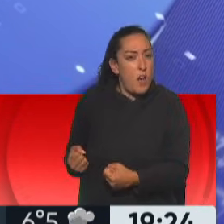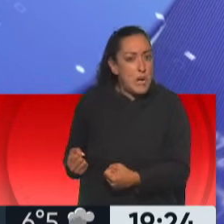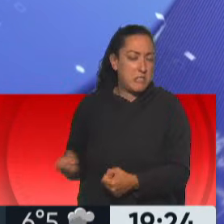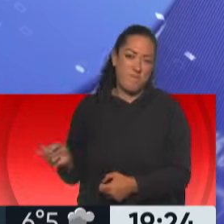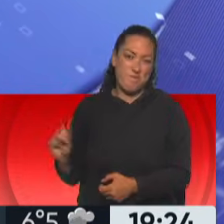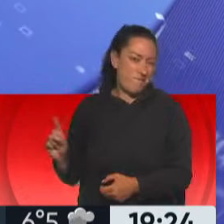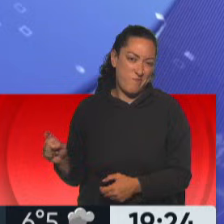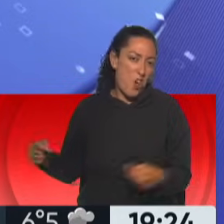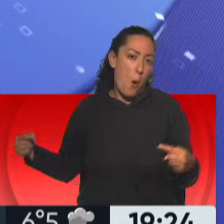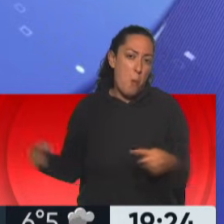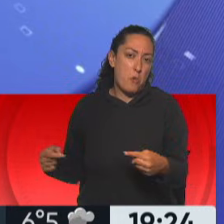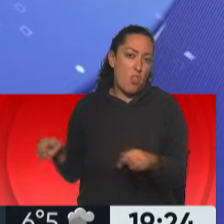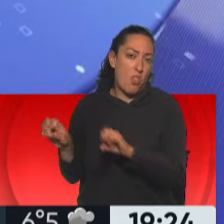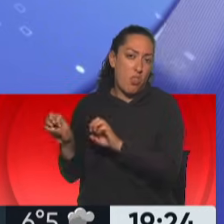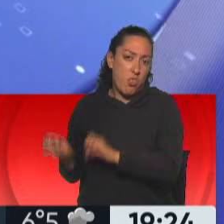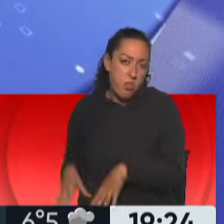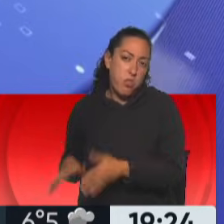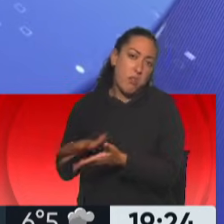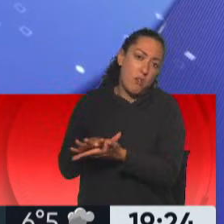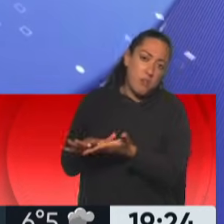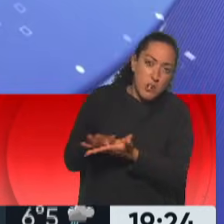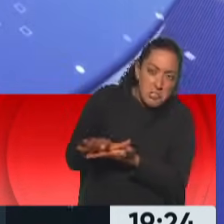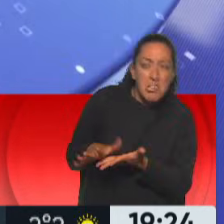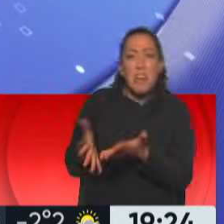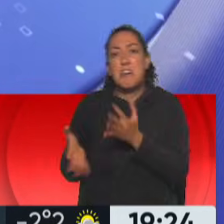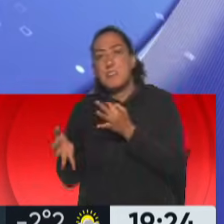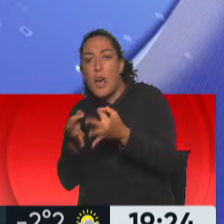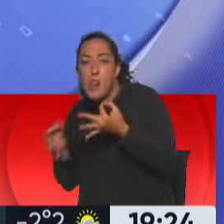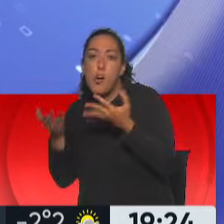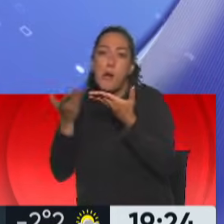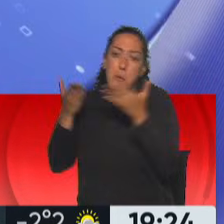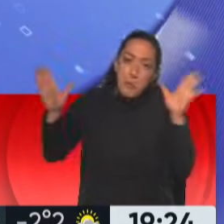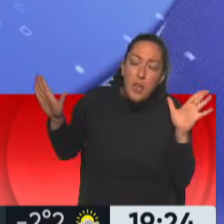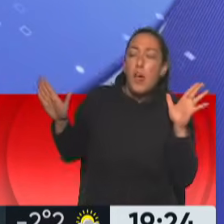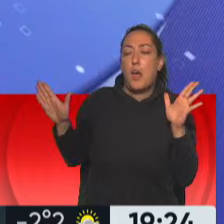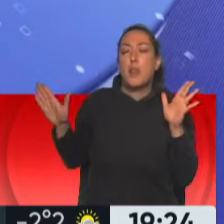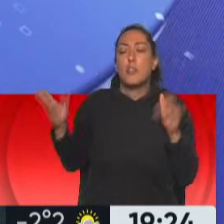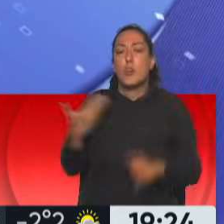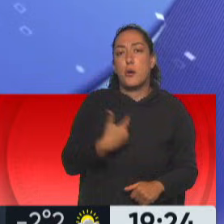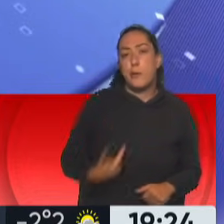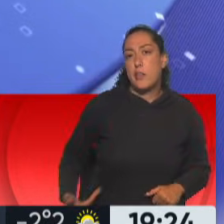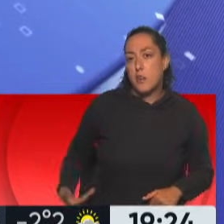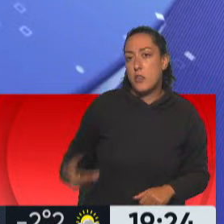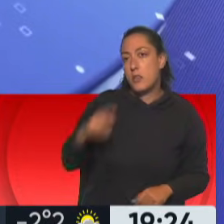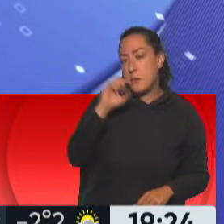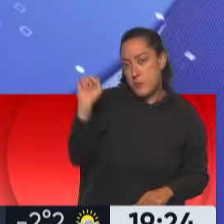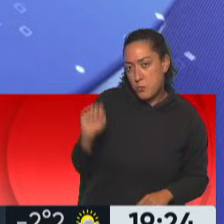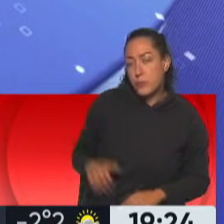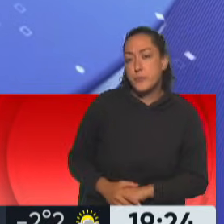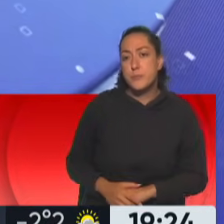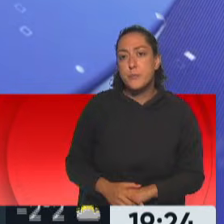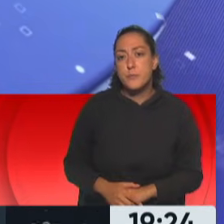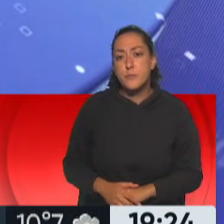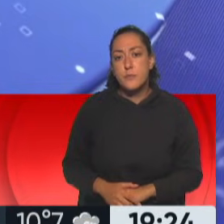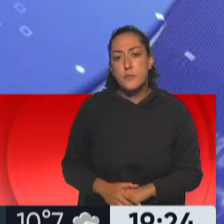dura, sino por ahí una oposición que es más negociadora o que dialoga con el gobierno de Maduro, ¿no?